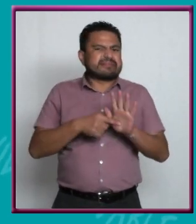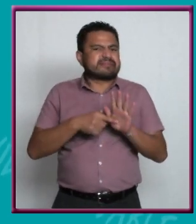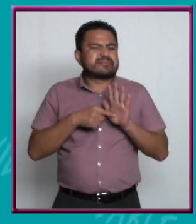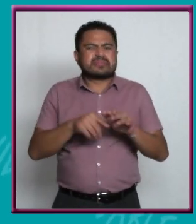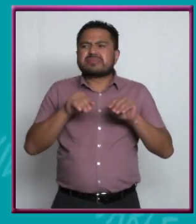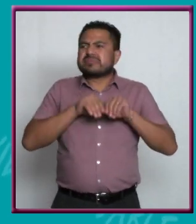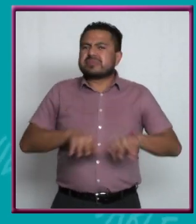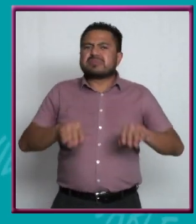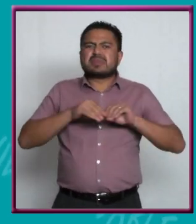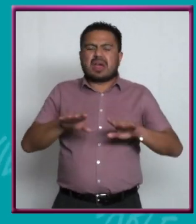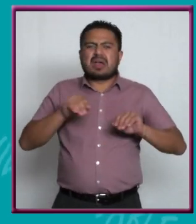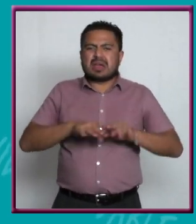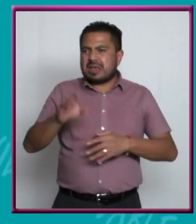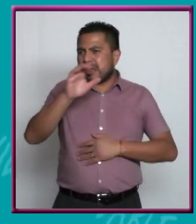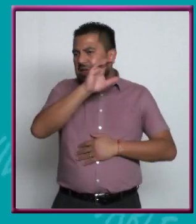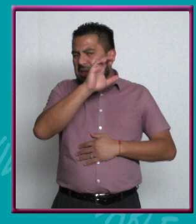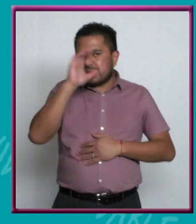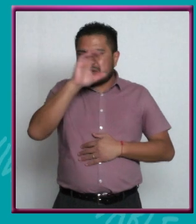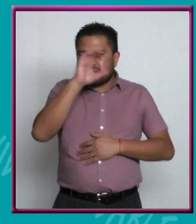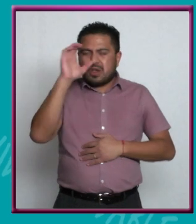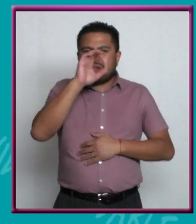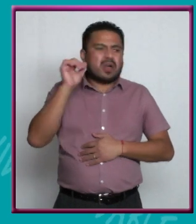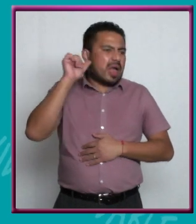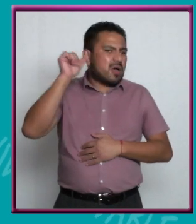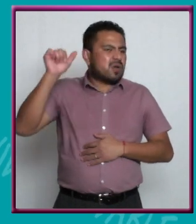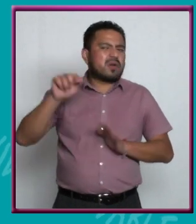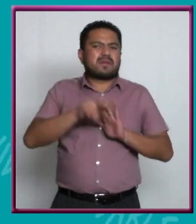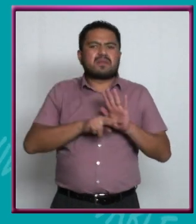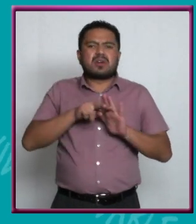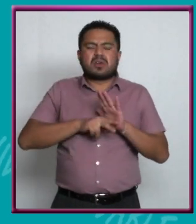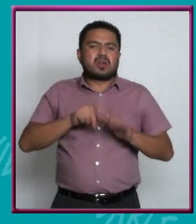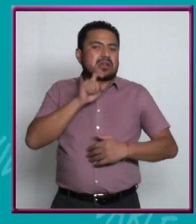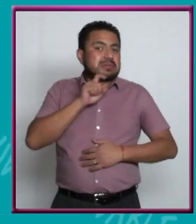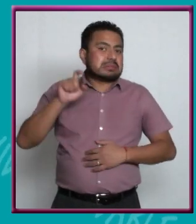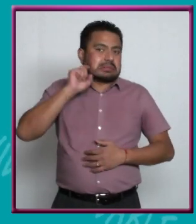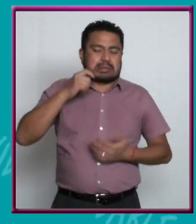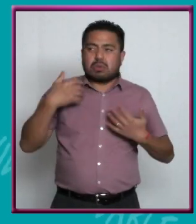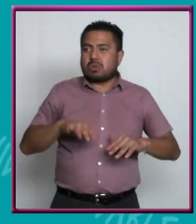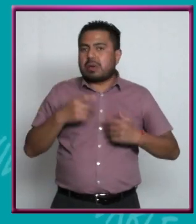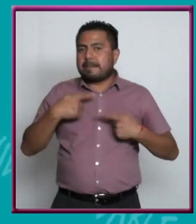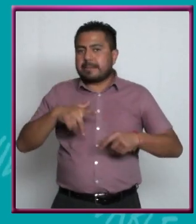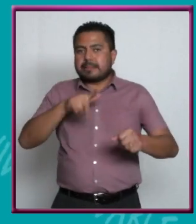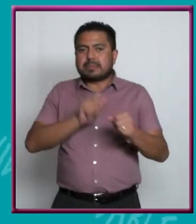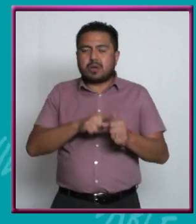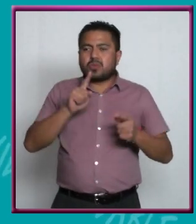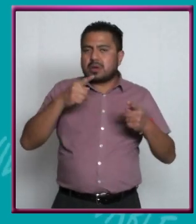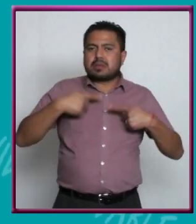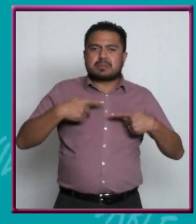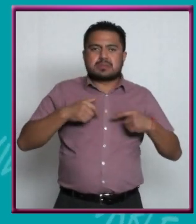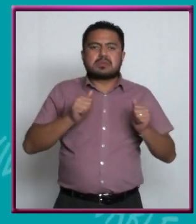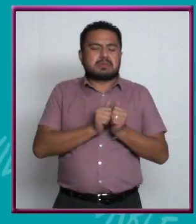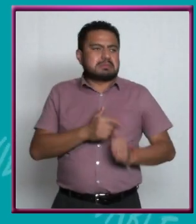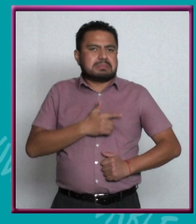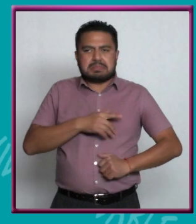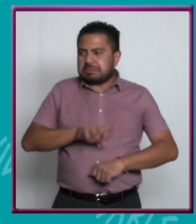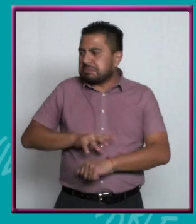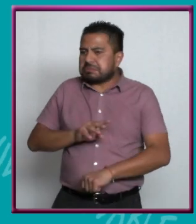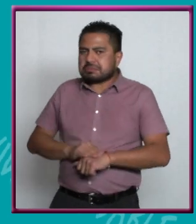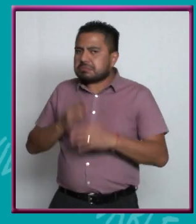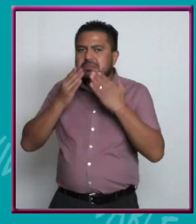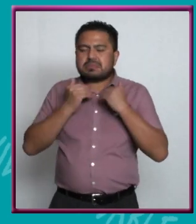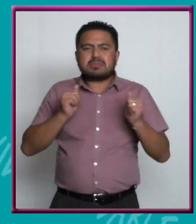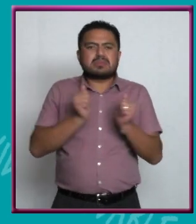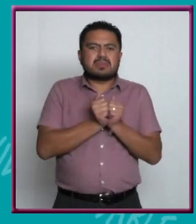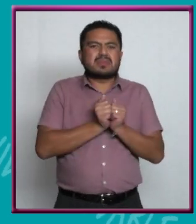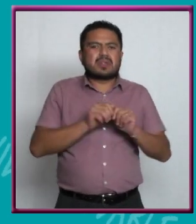que se exponen, difunden o reproducen imágenes, audios o videos de contenido sexual íntimo de una persona sin su